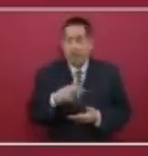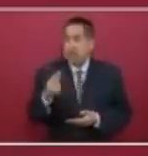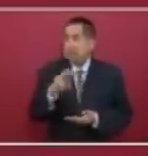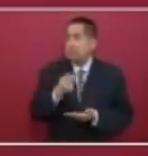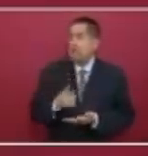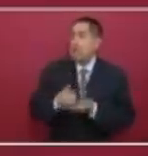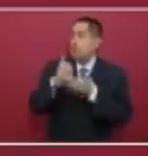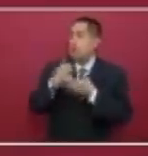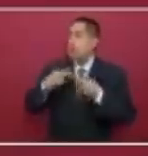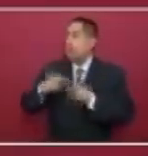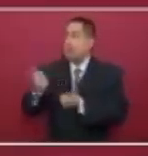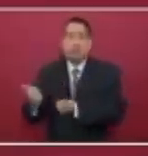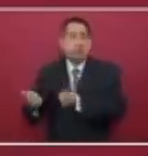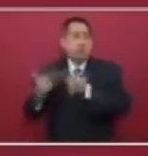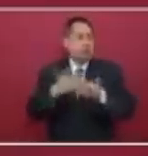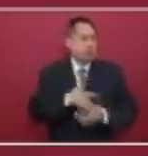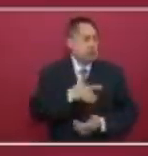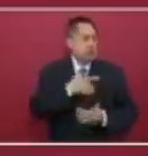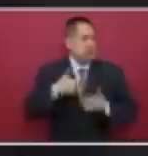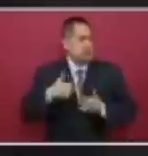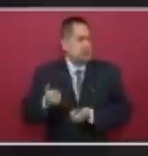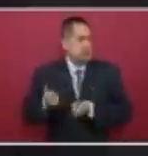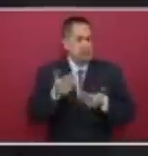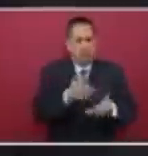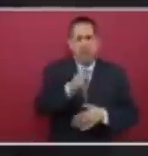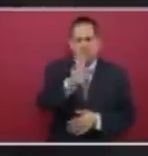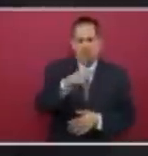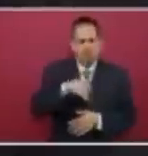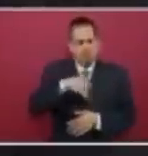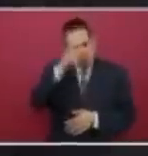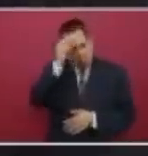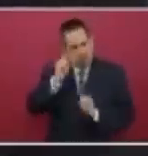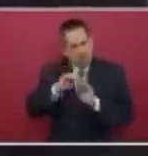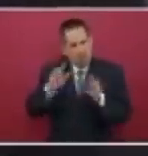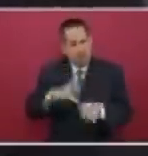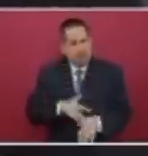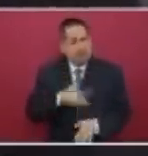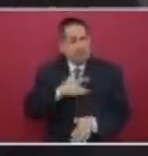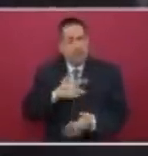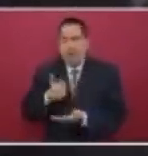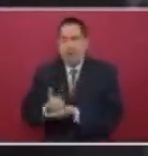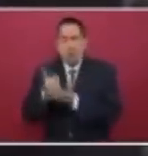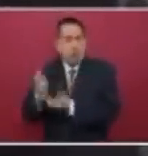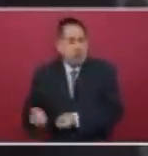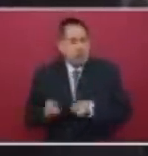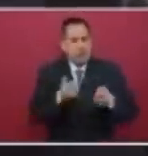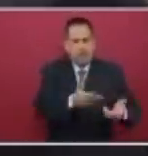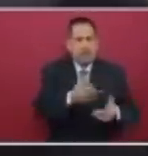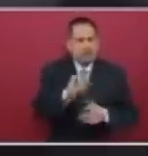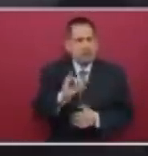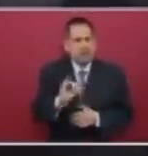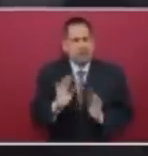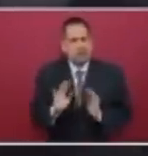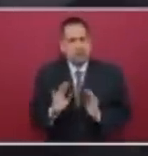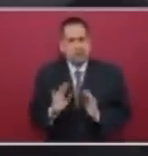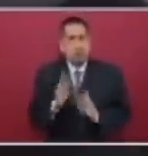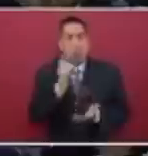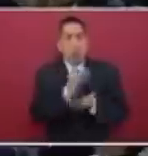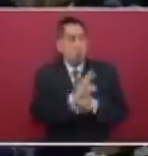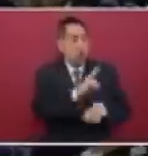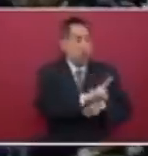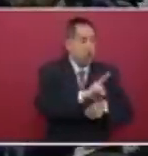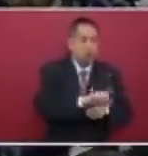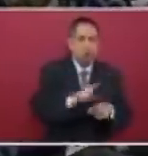humanitaria yo estoy a favor de la ayuda humanitaria no sólo a venezuela